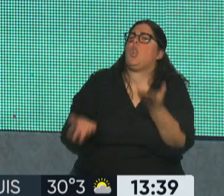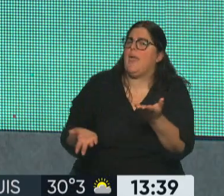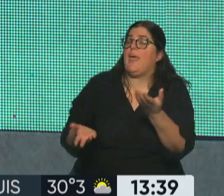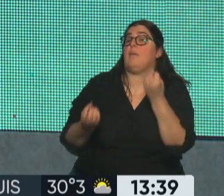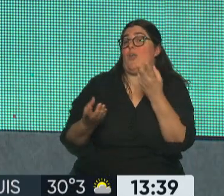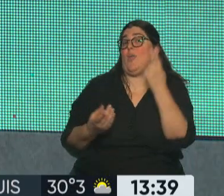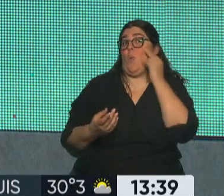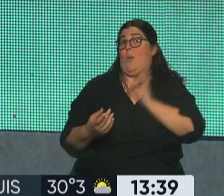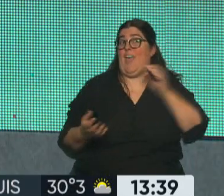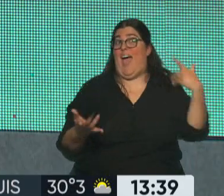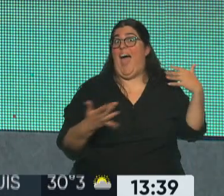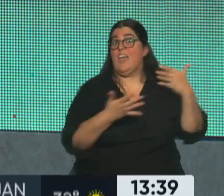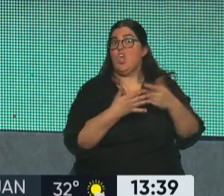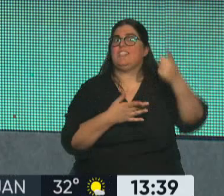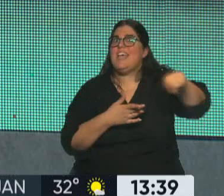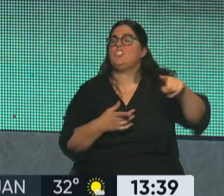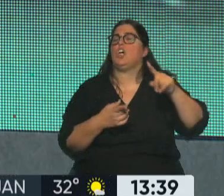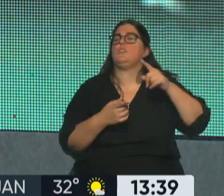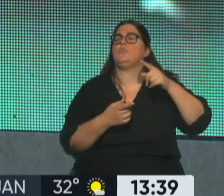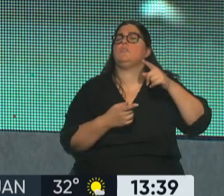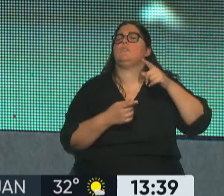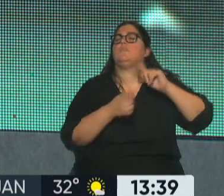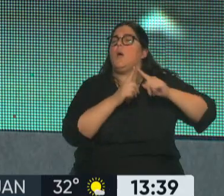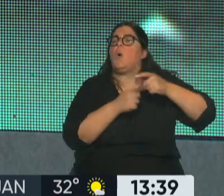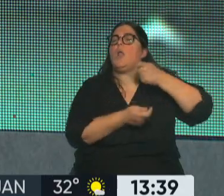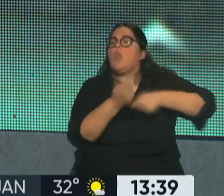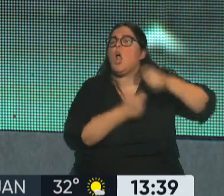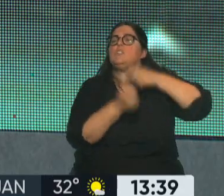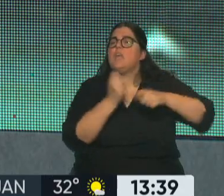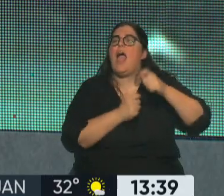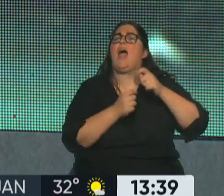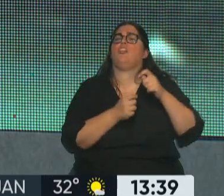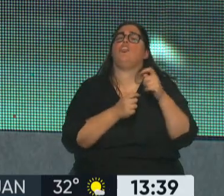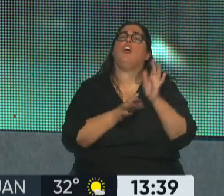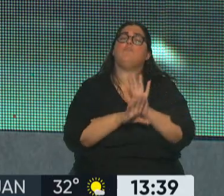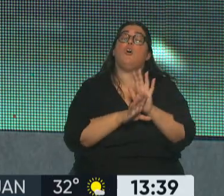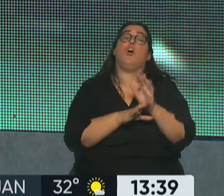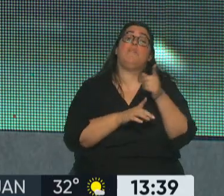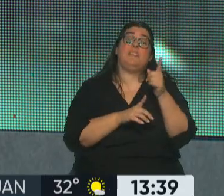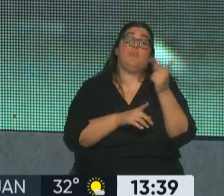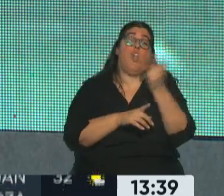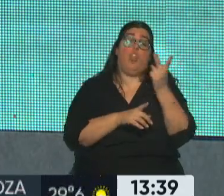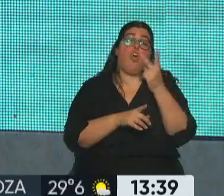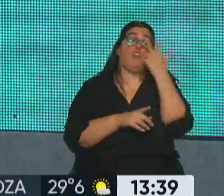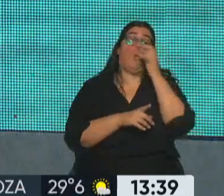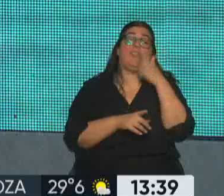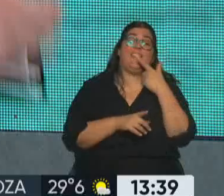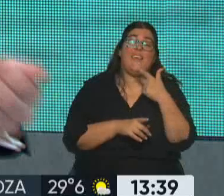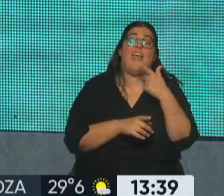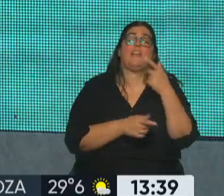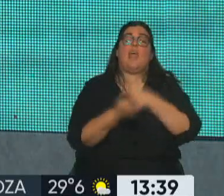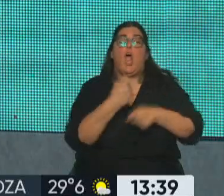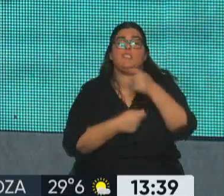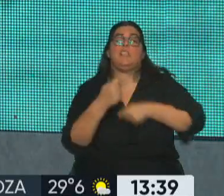recién negociando a partir de lo que fue lo más sangriento de este conflicto y en el marco y en el medio de esas negociaciones bueno los íes que